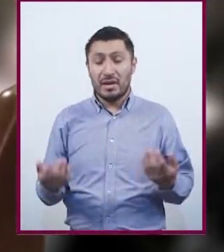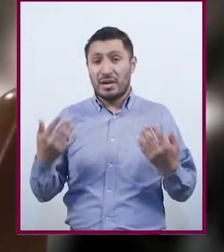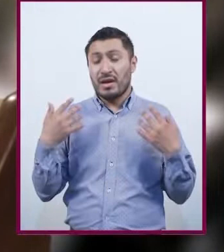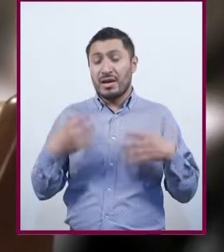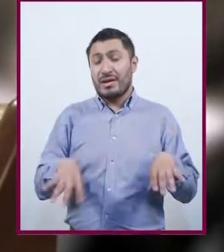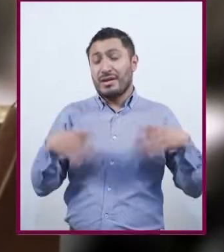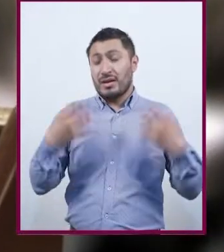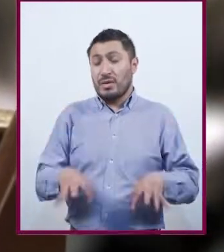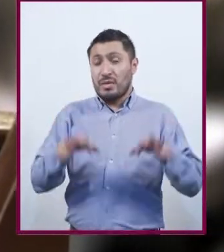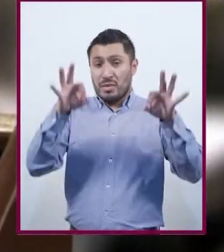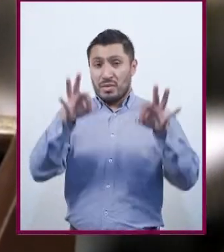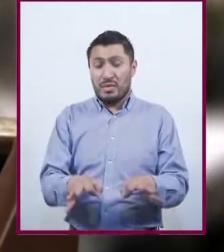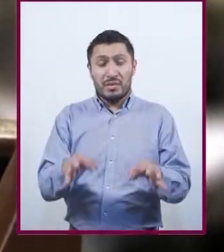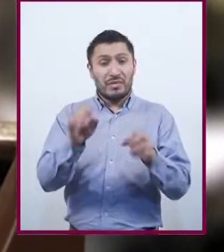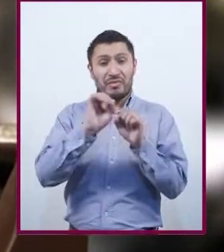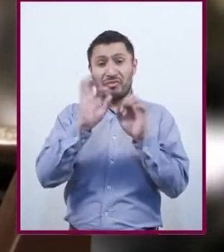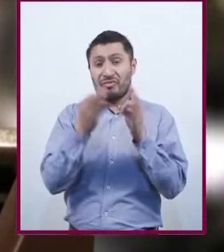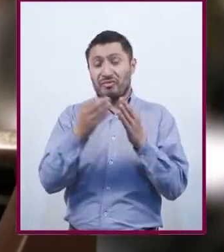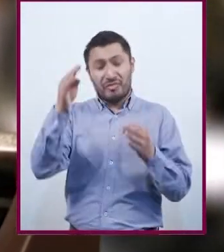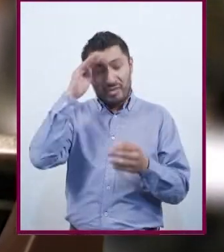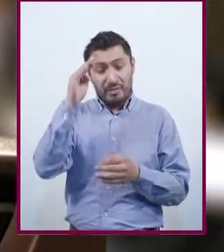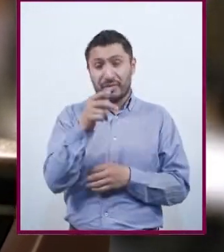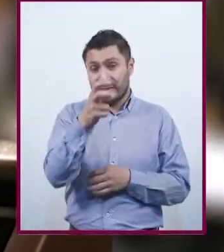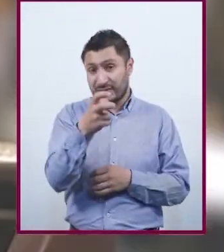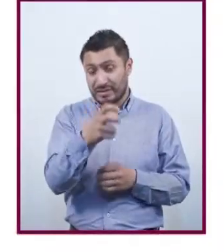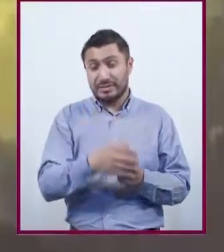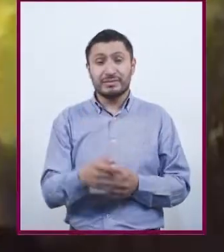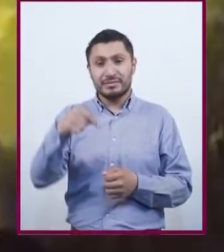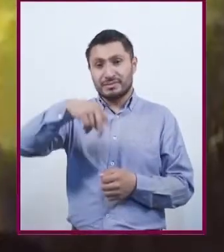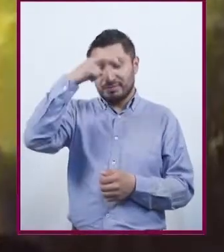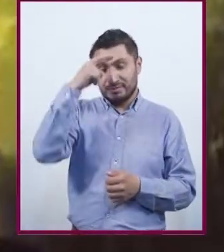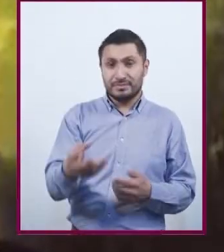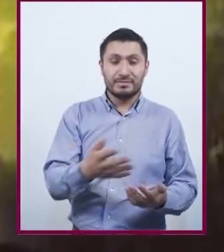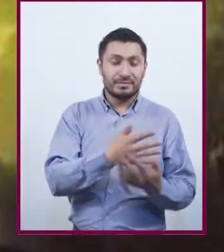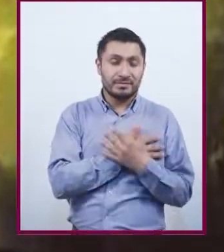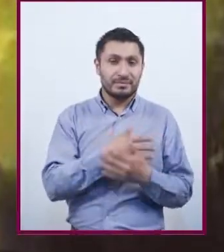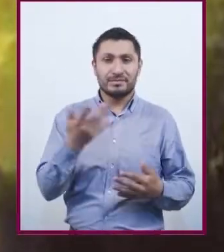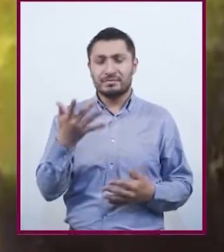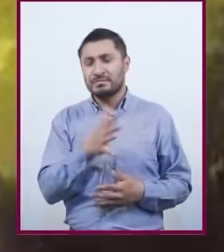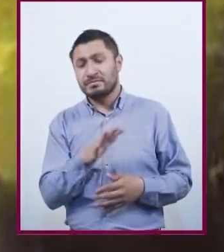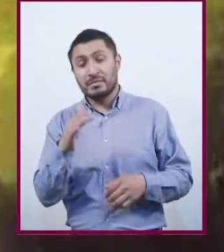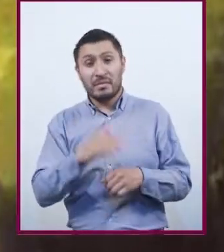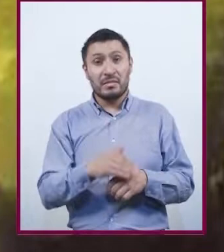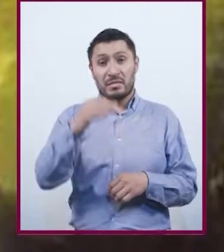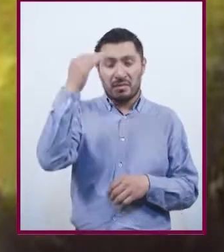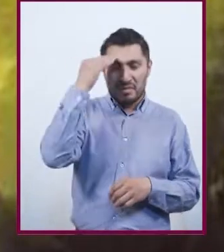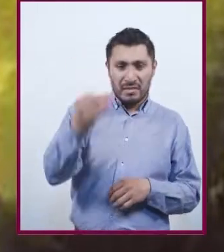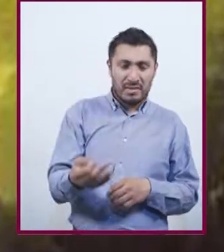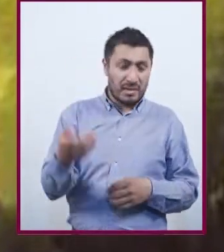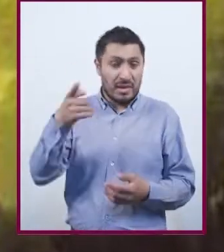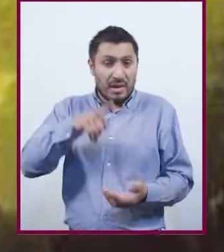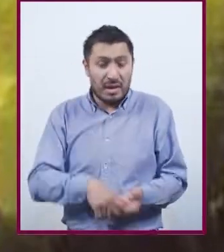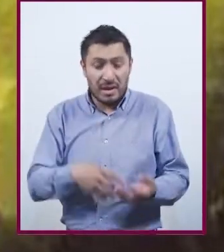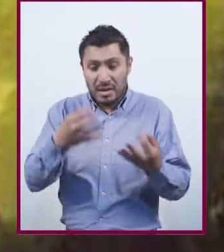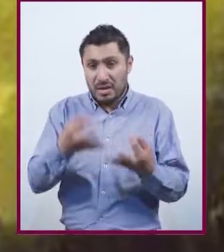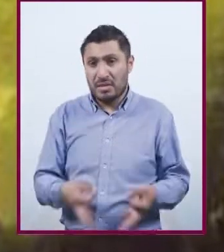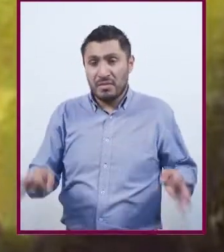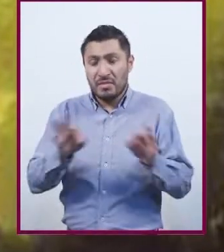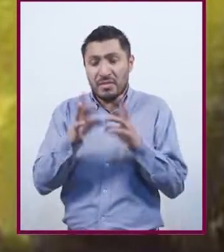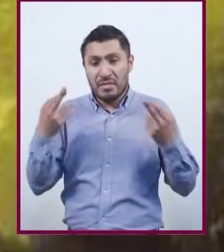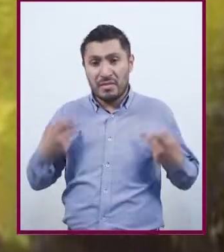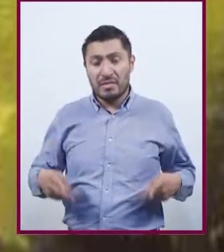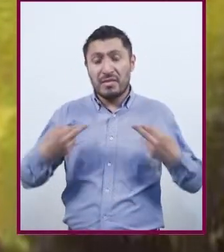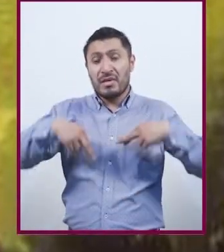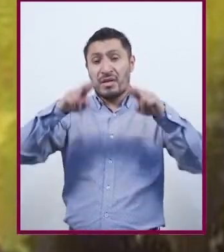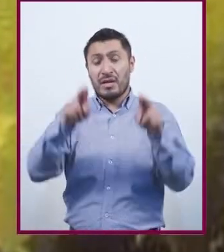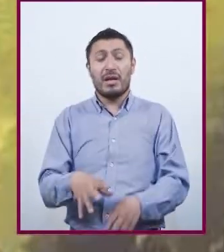fueron influidos grandemente por esta corriente de pensamiento. En México, el romanticismo duraría más tiempo y entre sus